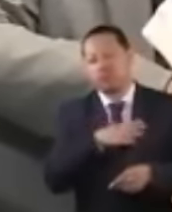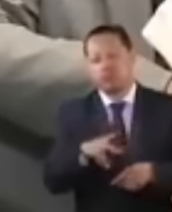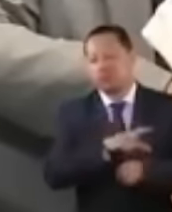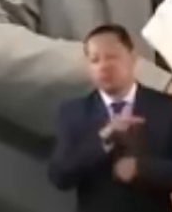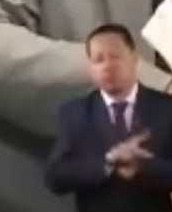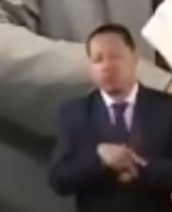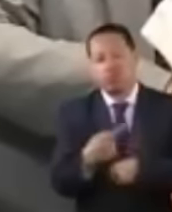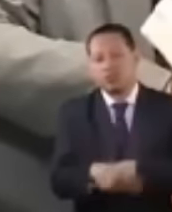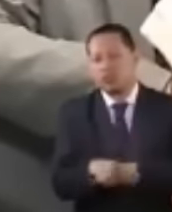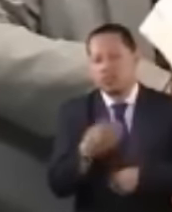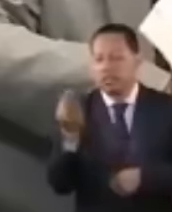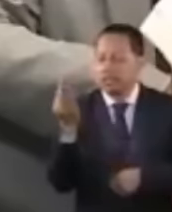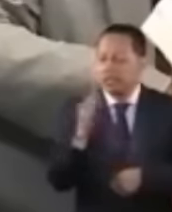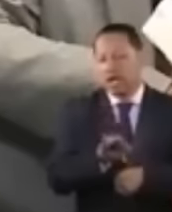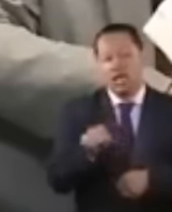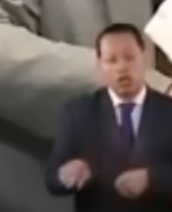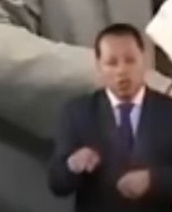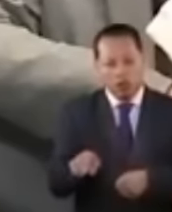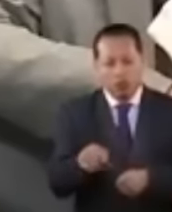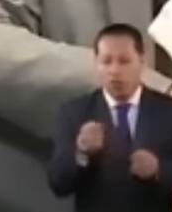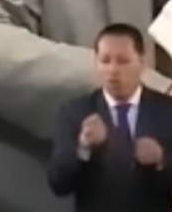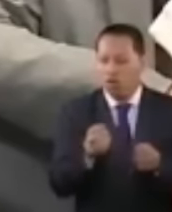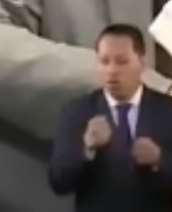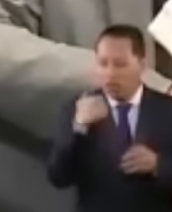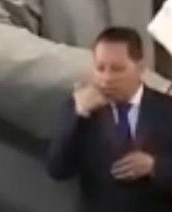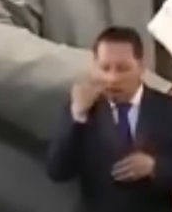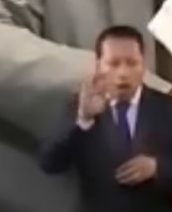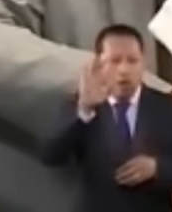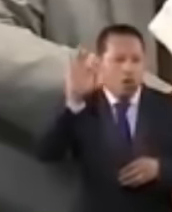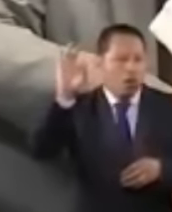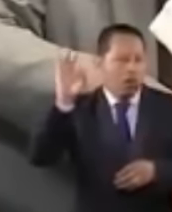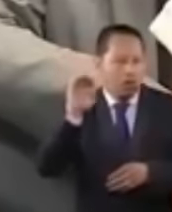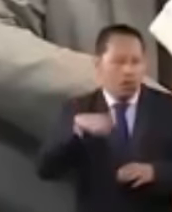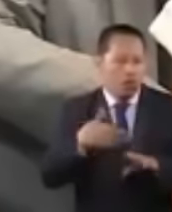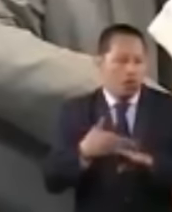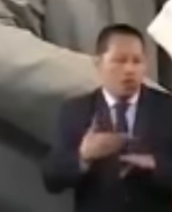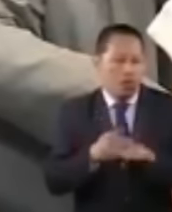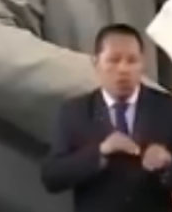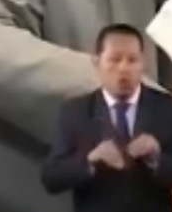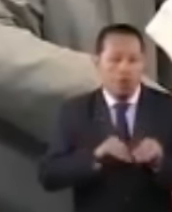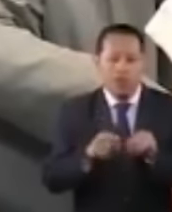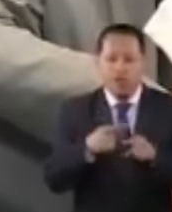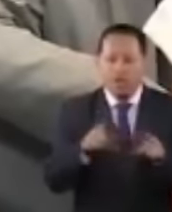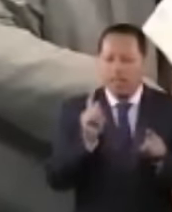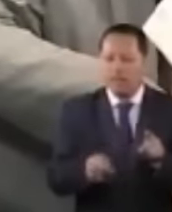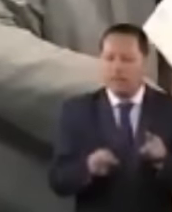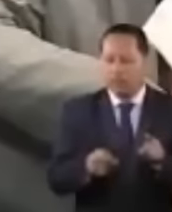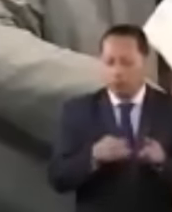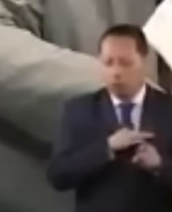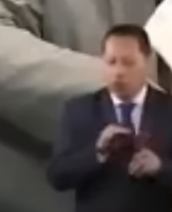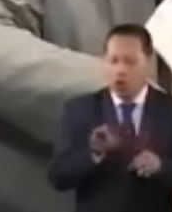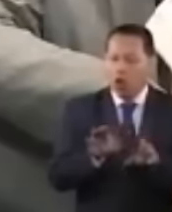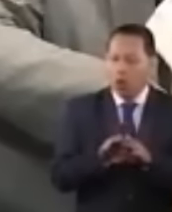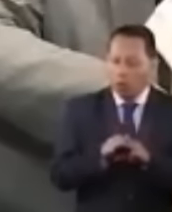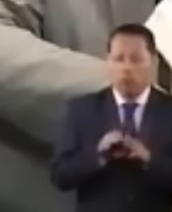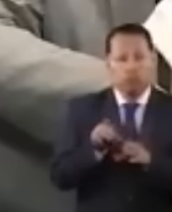reacción traidora, que desde la vileza buscan ejercer oposición a un movimiento que no hace más que avasallarlos. Le vamos a